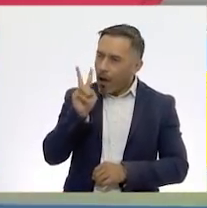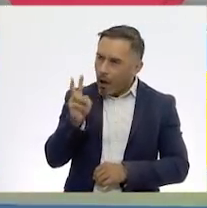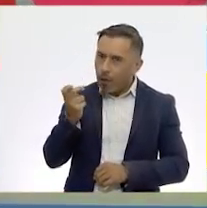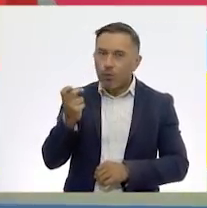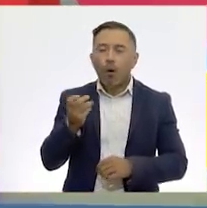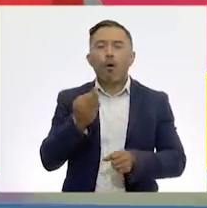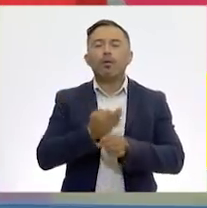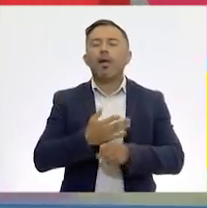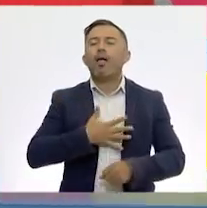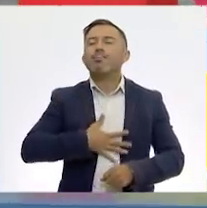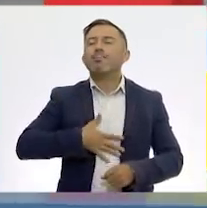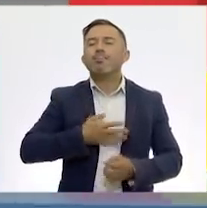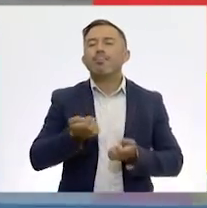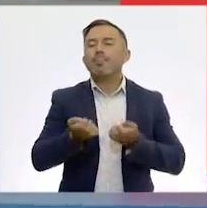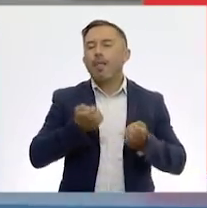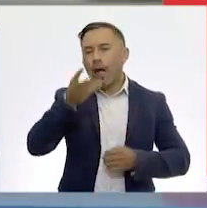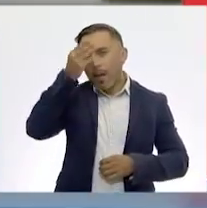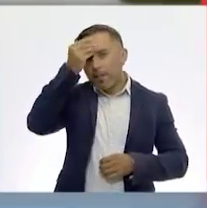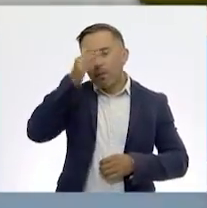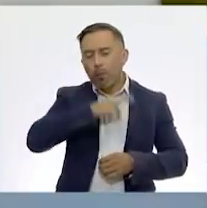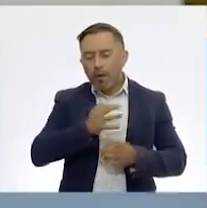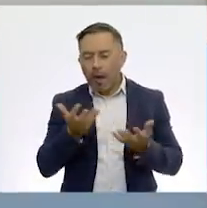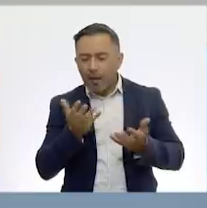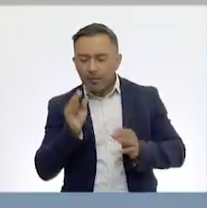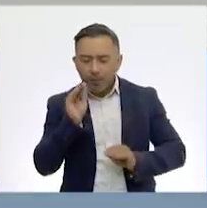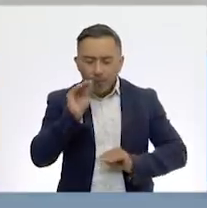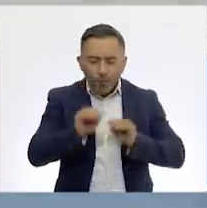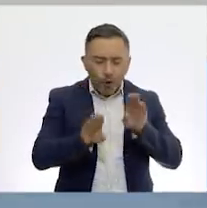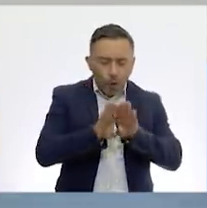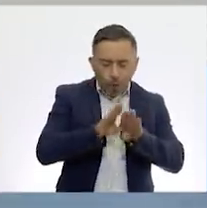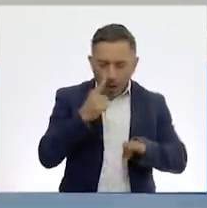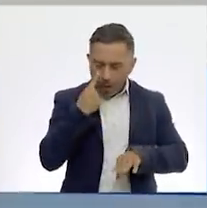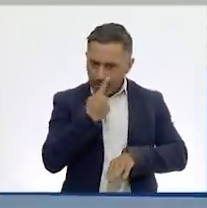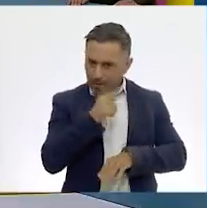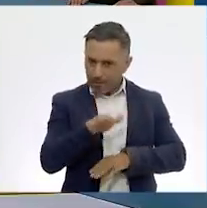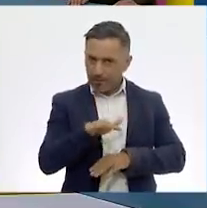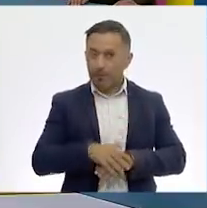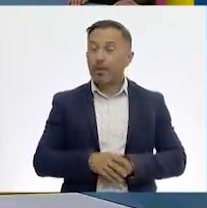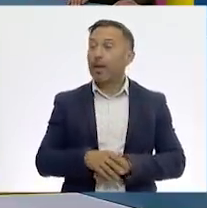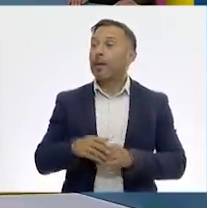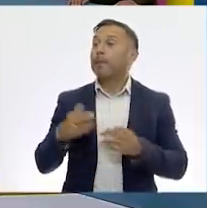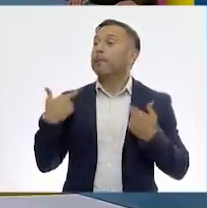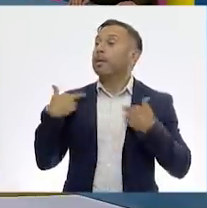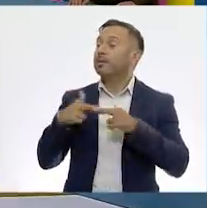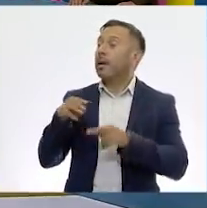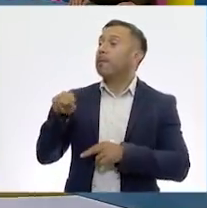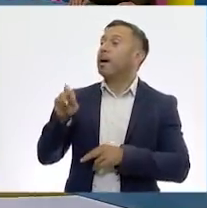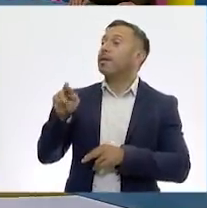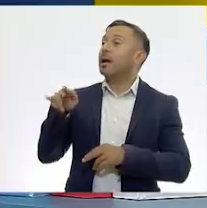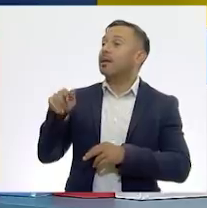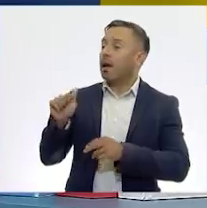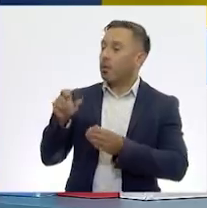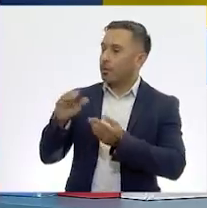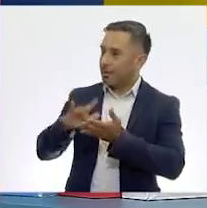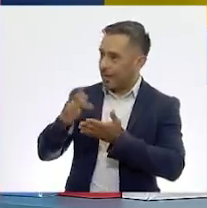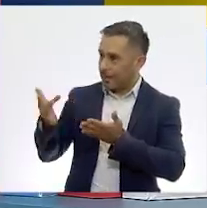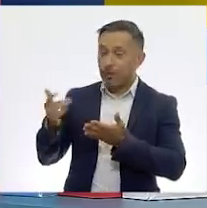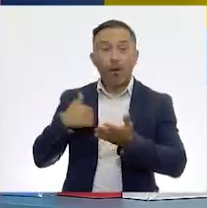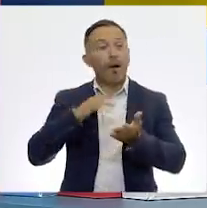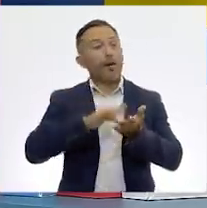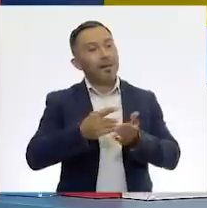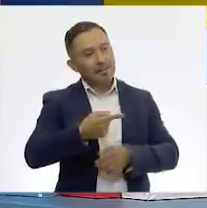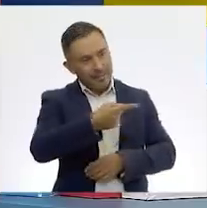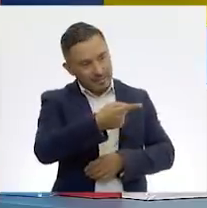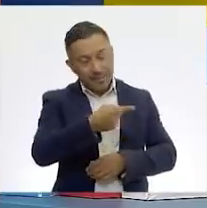ejercicios de composición visual. Maestra Mariana, muchas gracias. Gracias a ti, Aníbal. Gracias, Jesús.